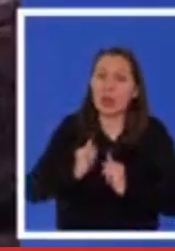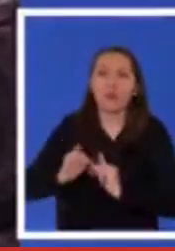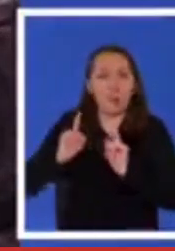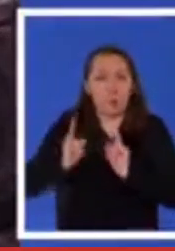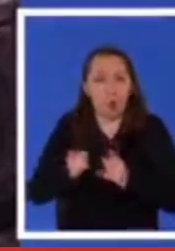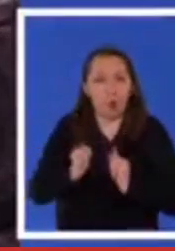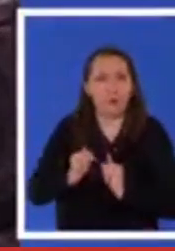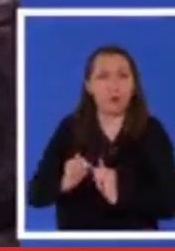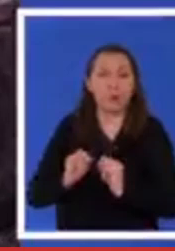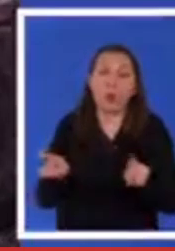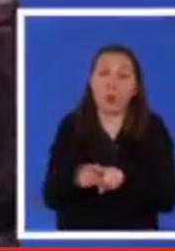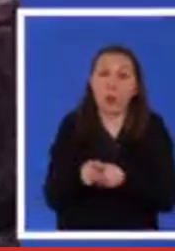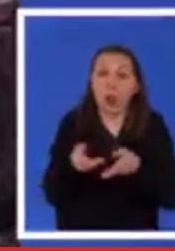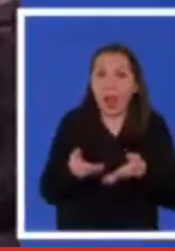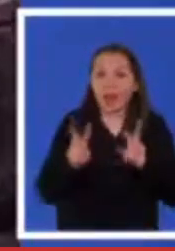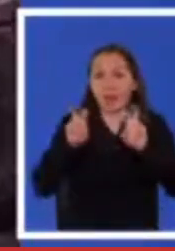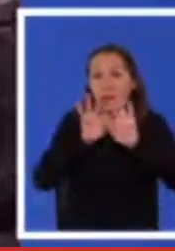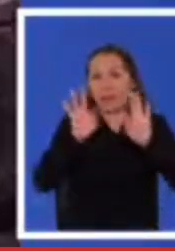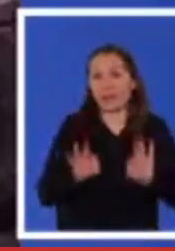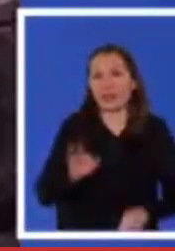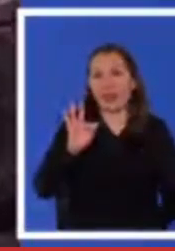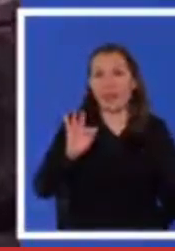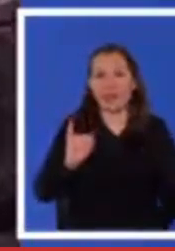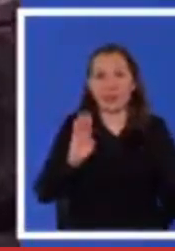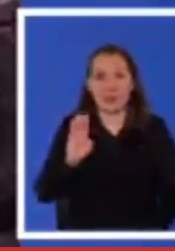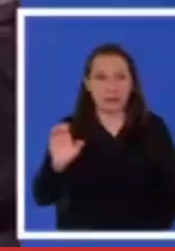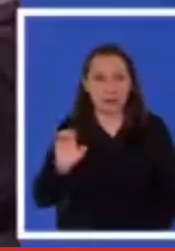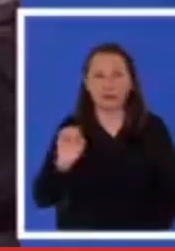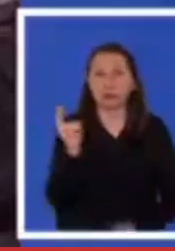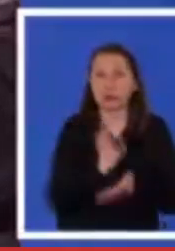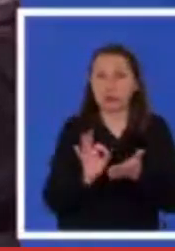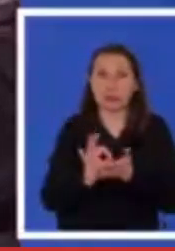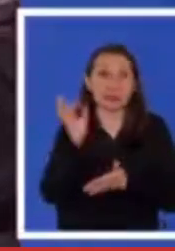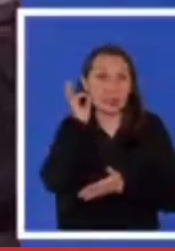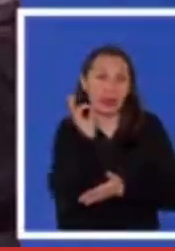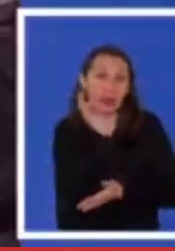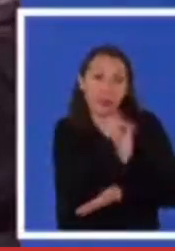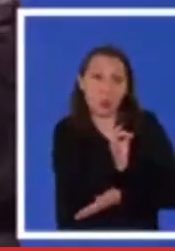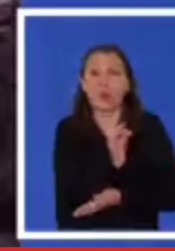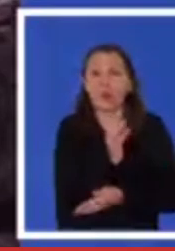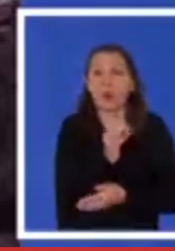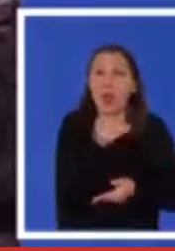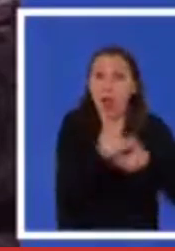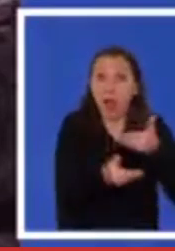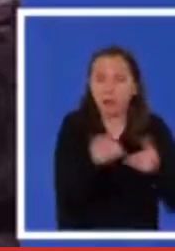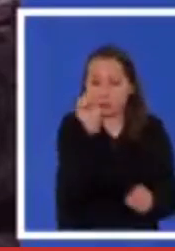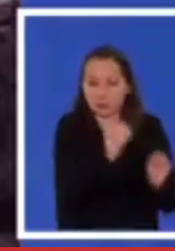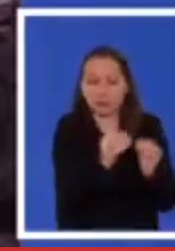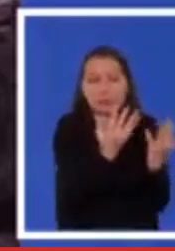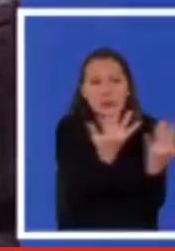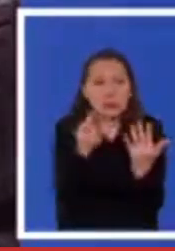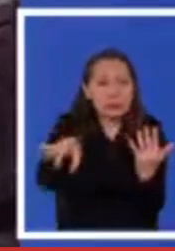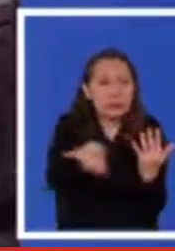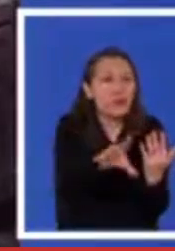reportes como lo estamos haciendo respecto de la ficha fide la subsecretaría Perales en la medida en que tengamos avances en la elaboración de este